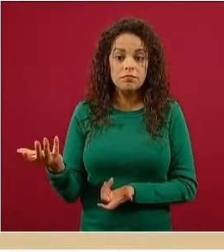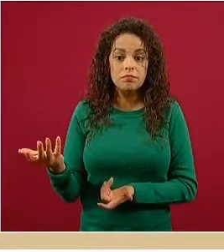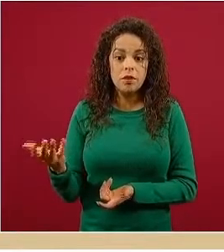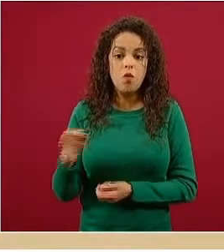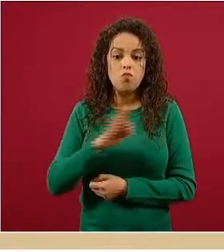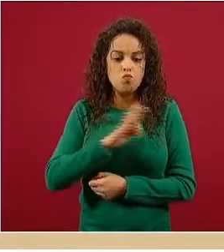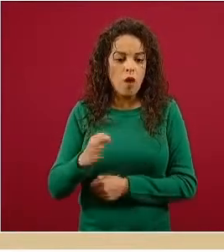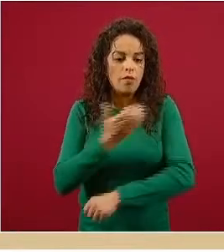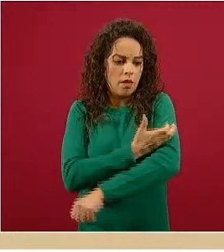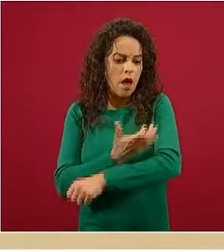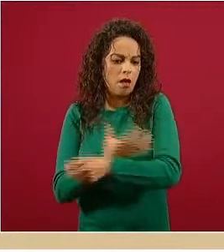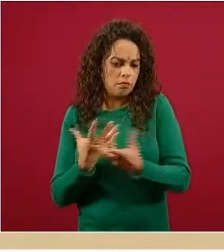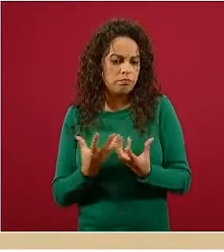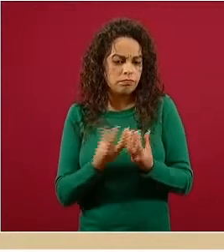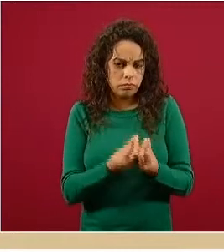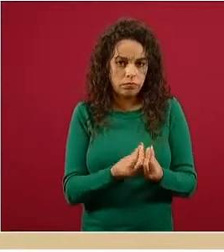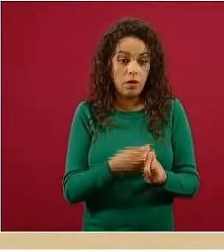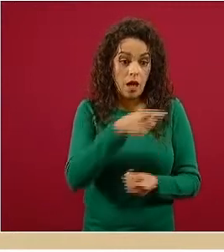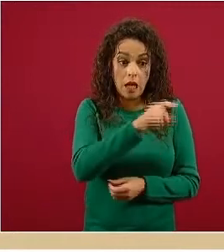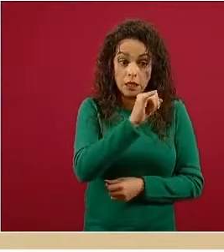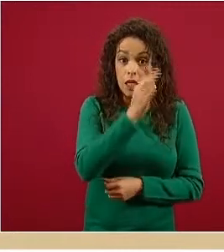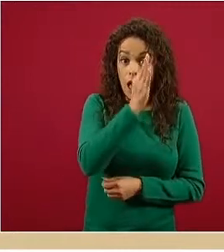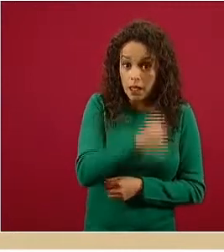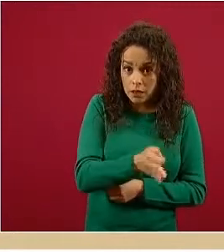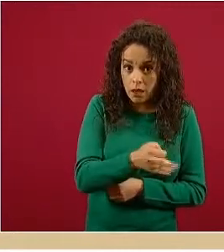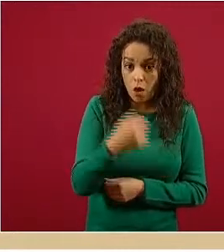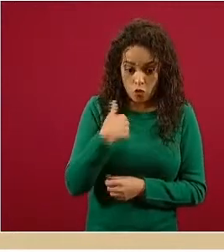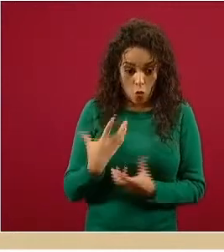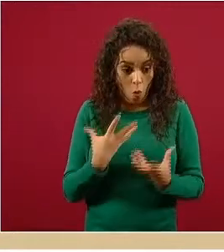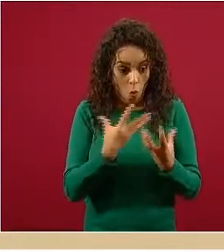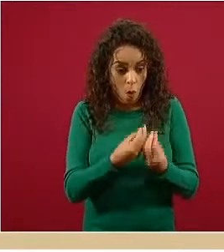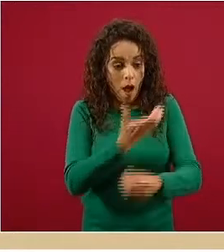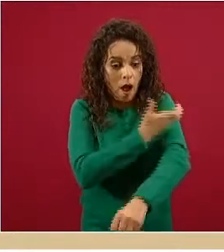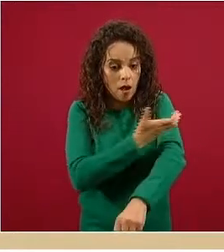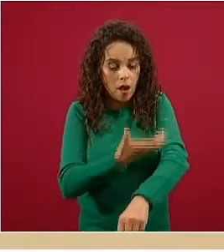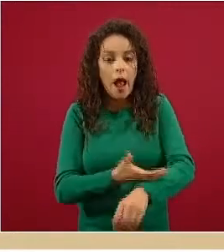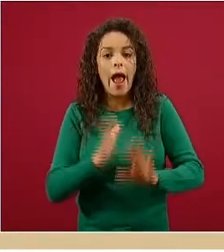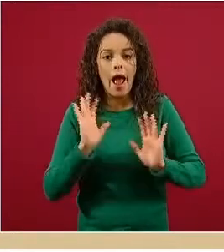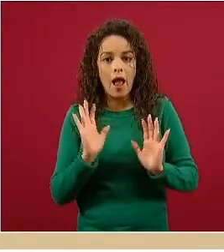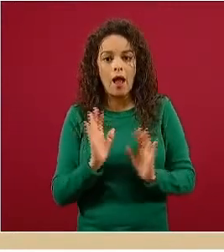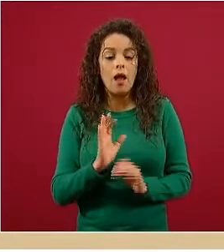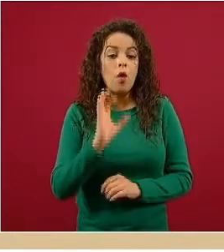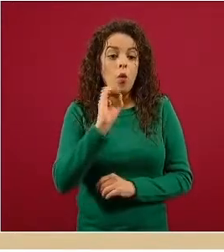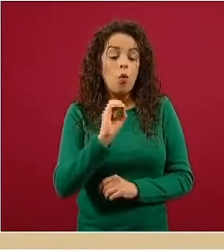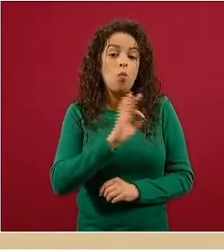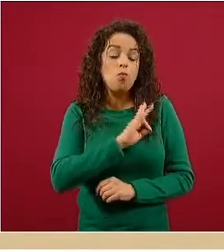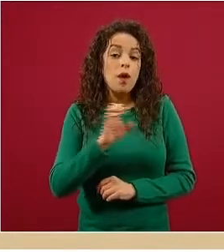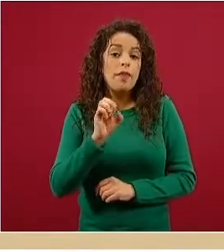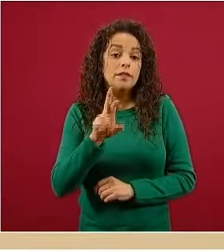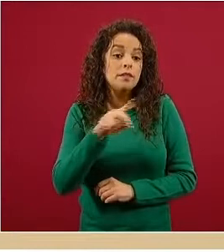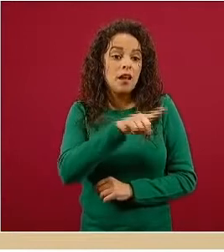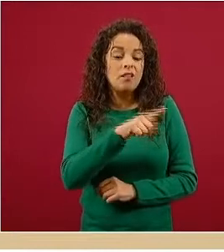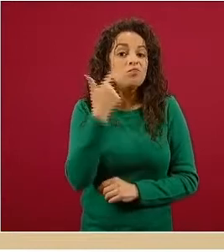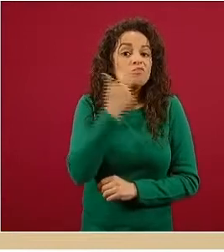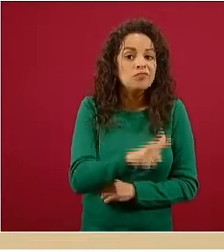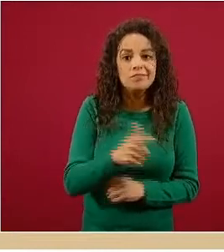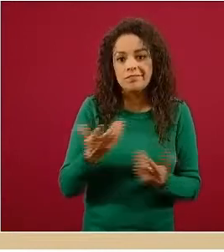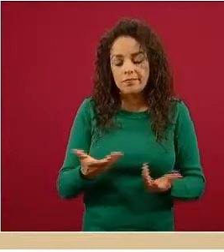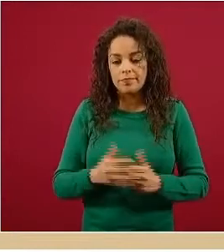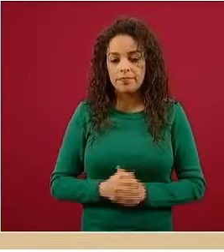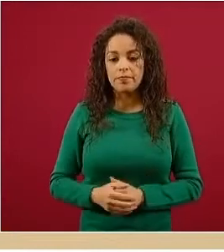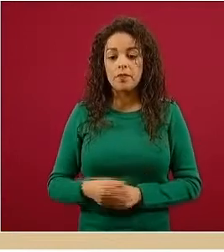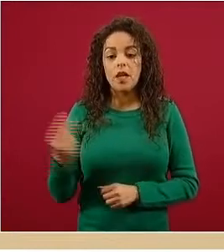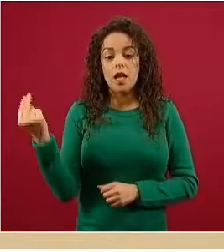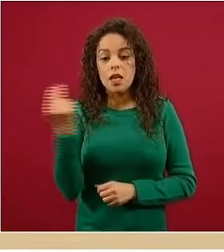los otros familiares, cómo poder acompañar a un doliente. En el caso de los tiempos, me refiero a los tiempos